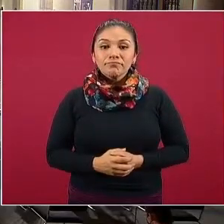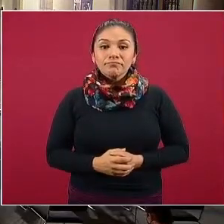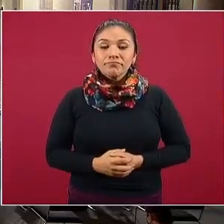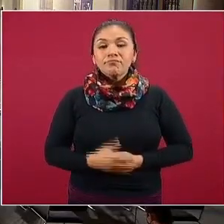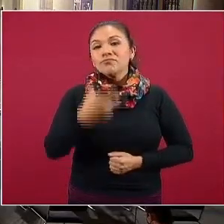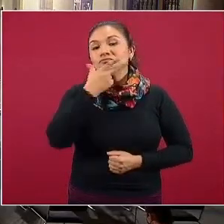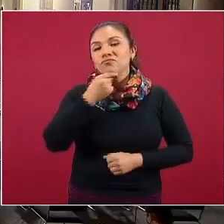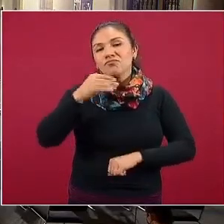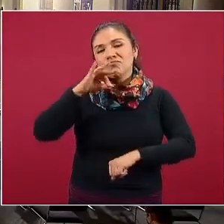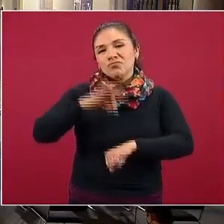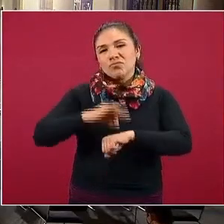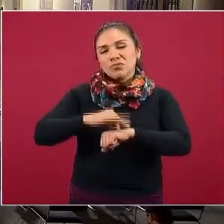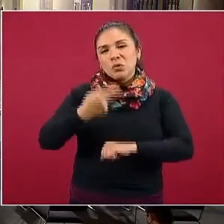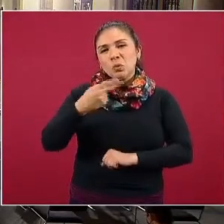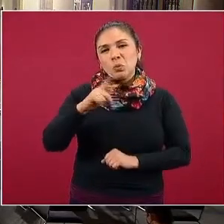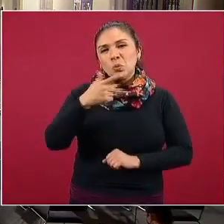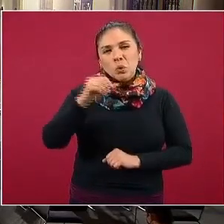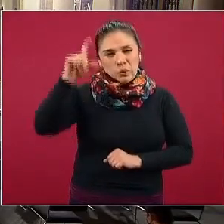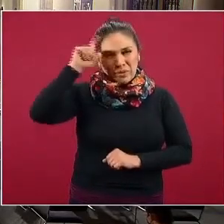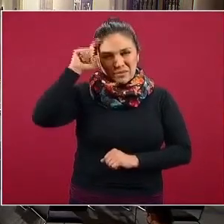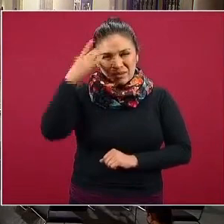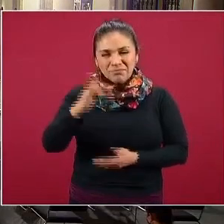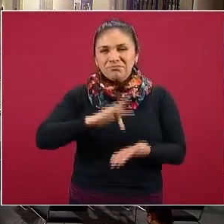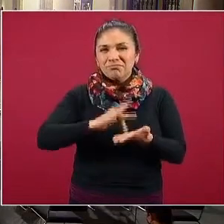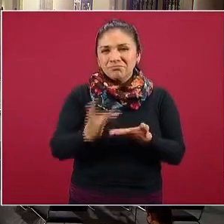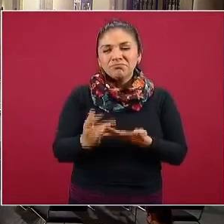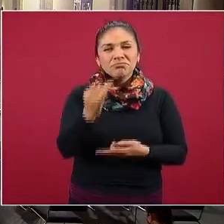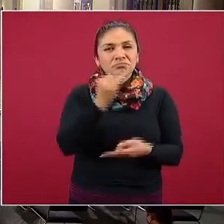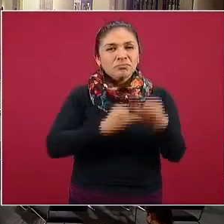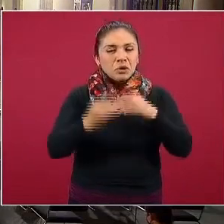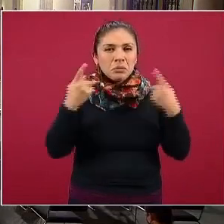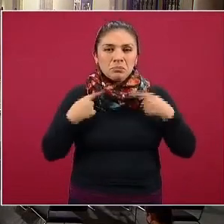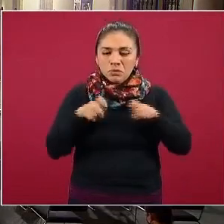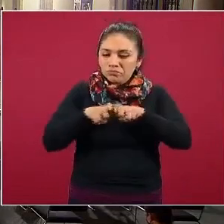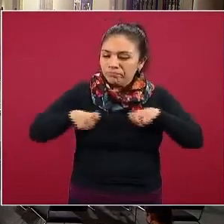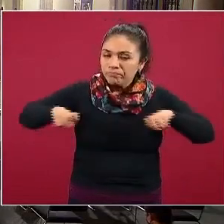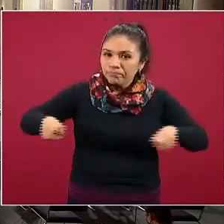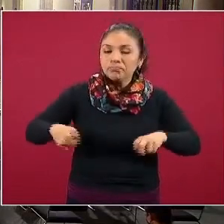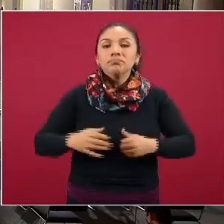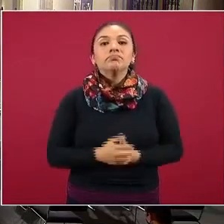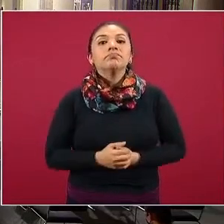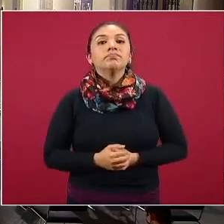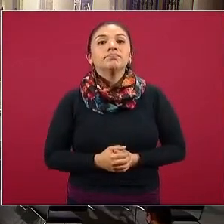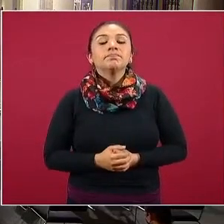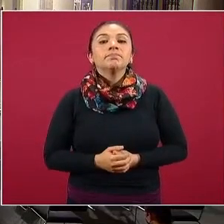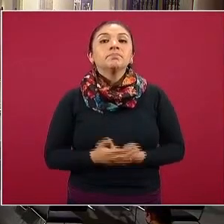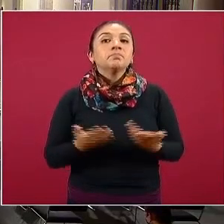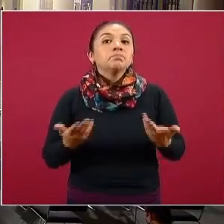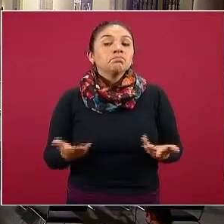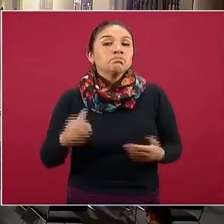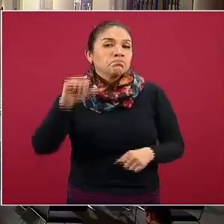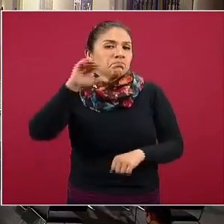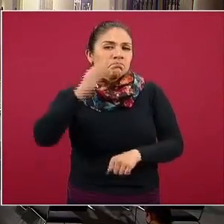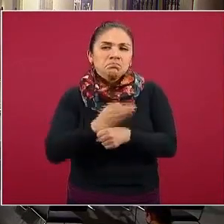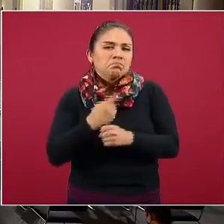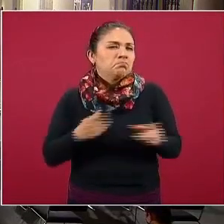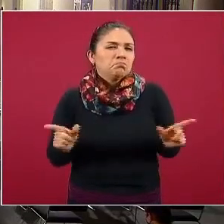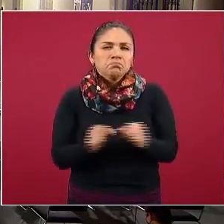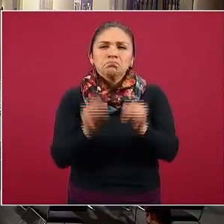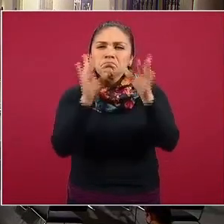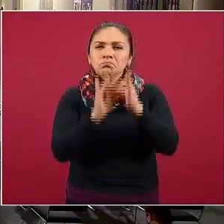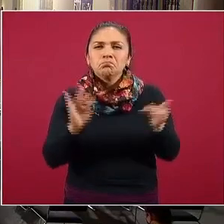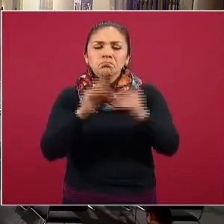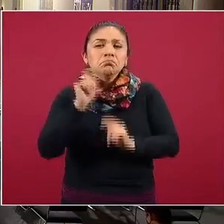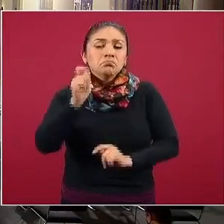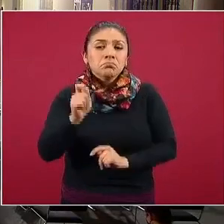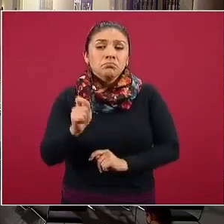doctor Hugo López-Gatell. Muchas gracias a todos los ponentes que me precedieron. Y bueno, quiero comentarles brevemente que desde